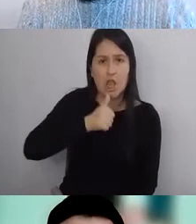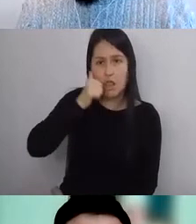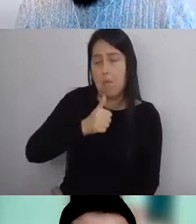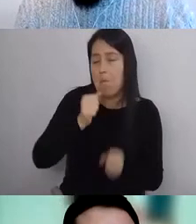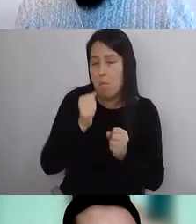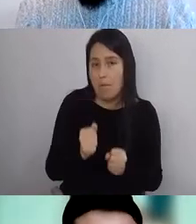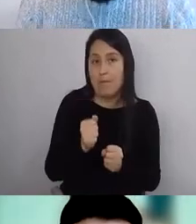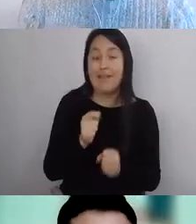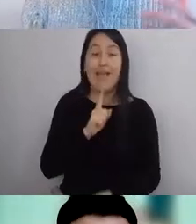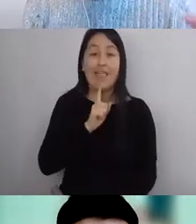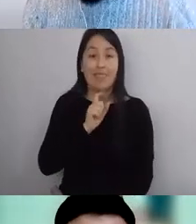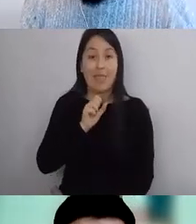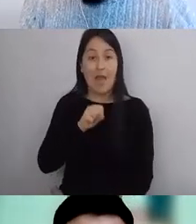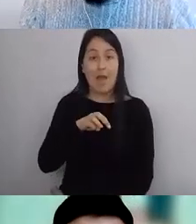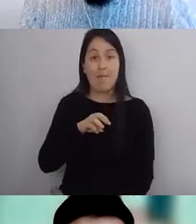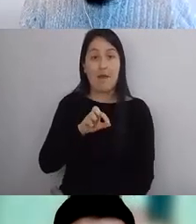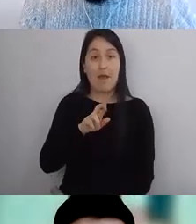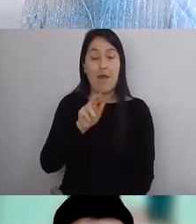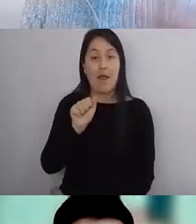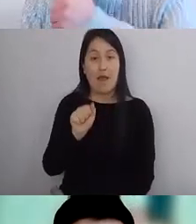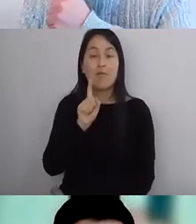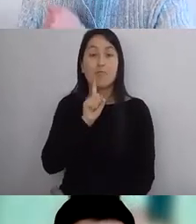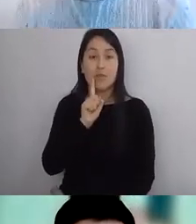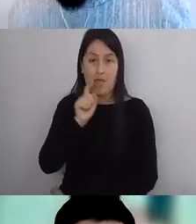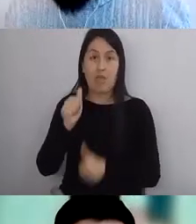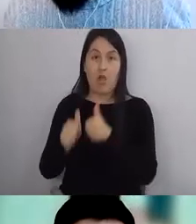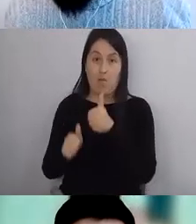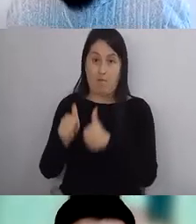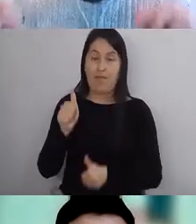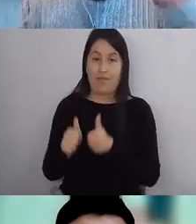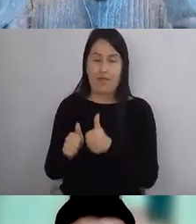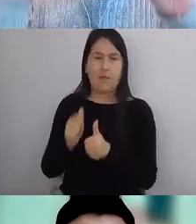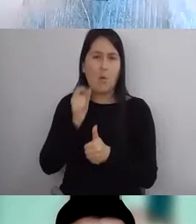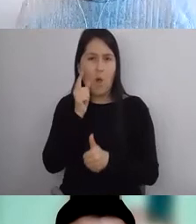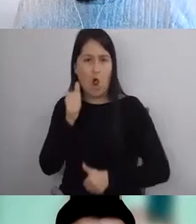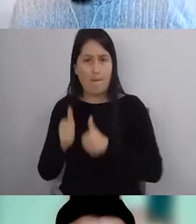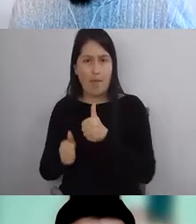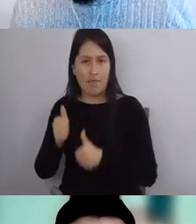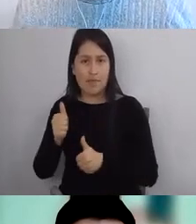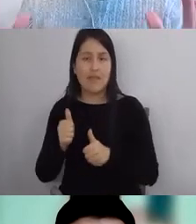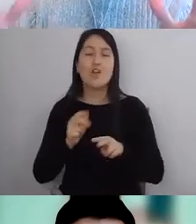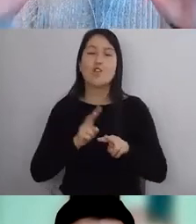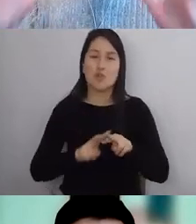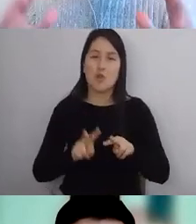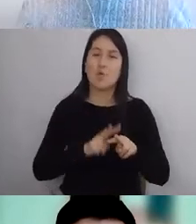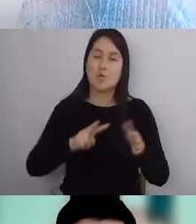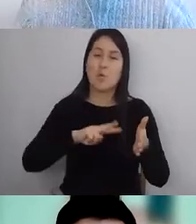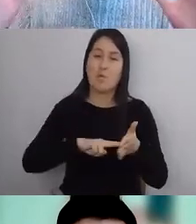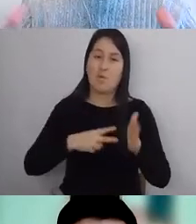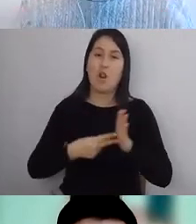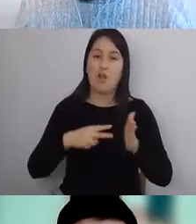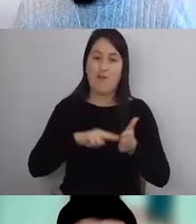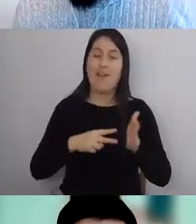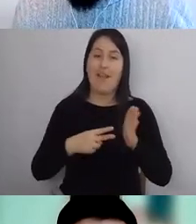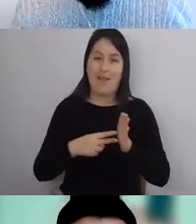una competencia. ¿Qué competencia puede ser? Yo le puse solución de problemas. Arriba en la lámina apareció en letras azules